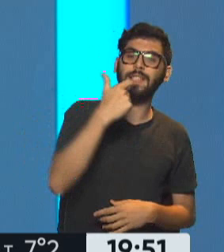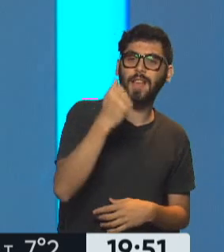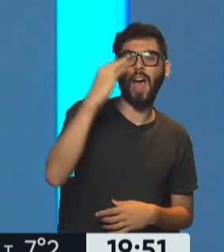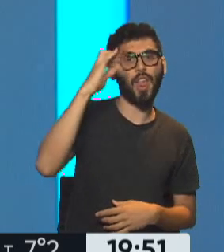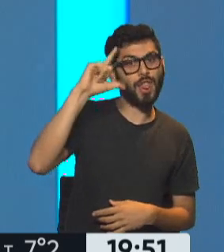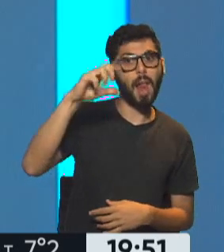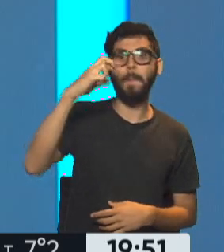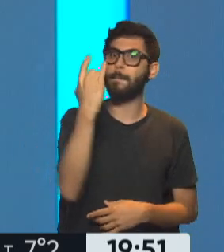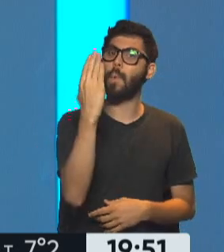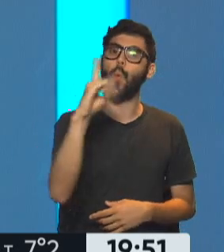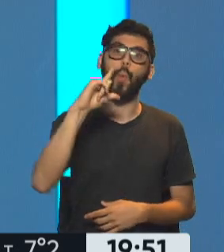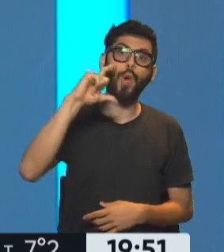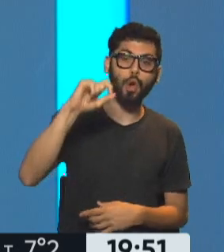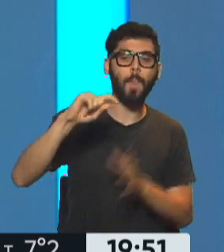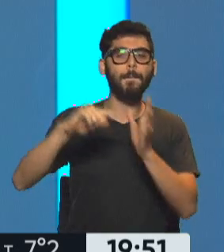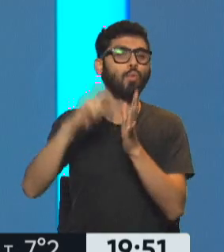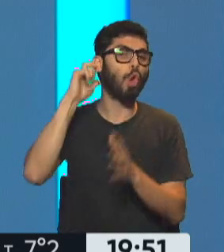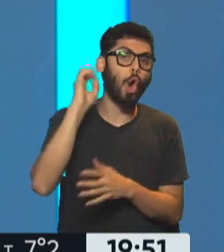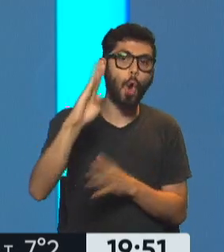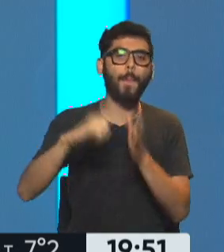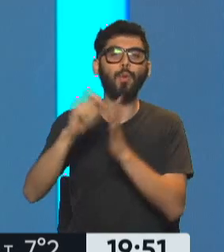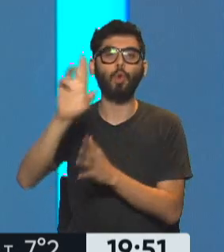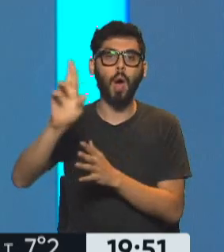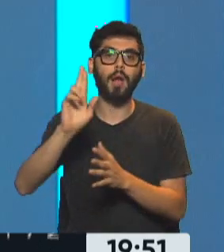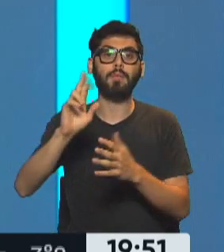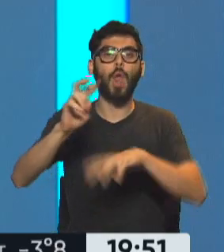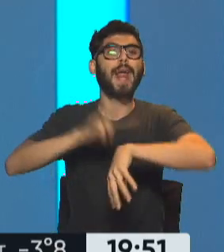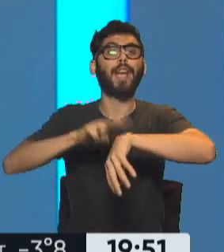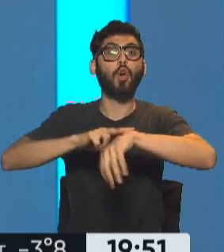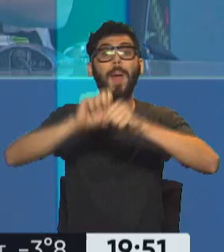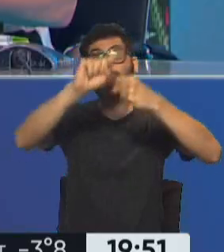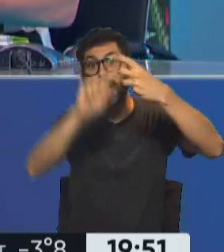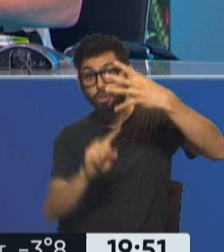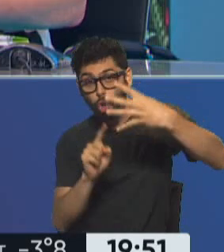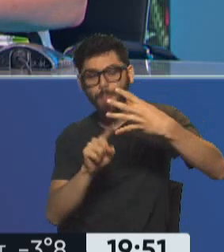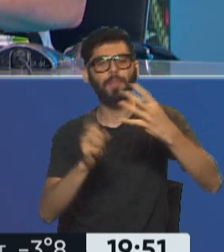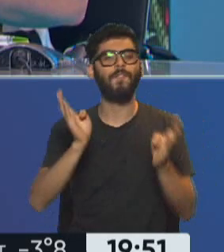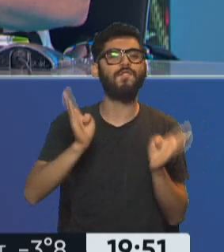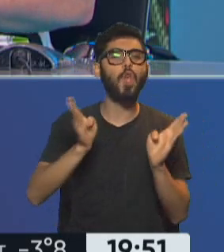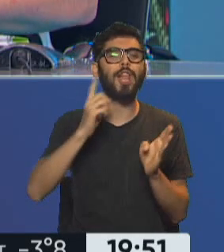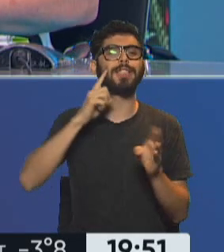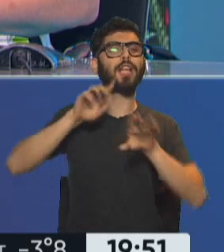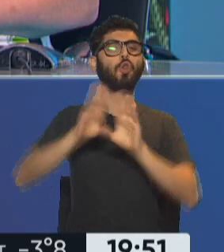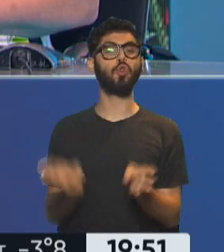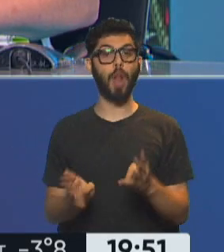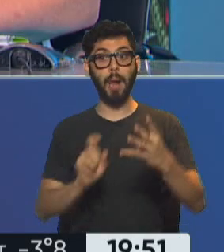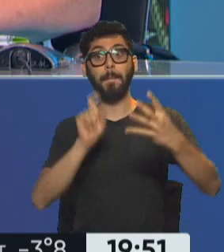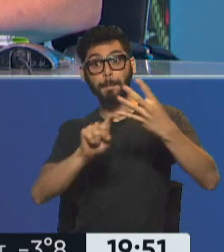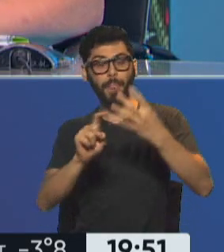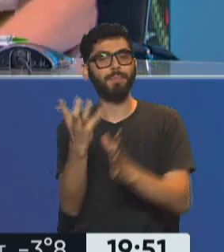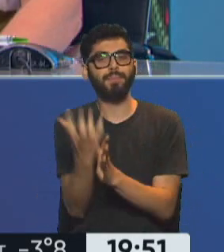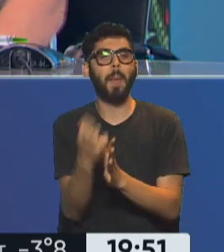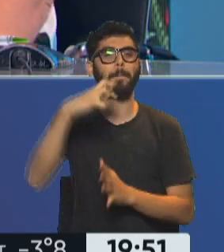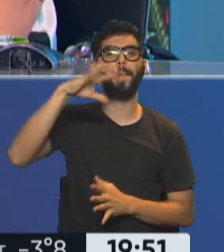defensadelpublico.gov.ar. Ustedes ponen recomendaciones, violencia institucional, y ahí se les va a desplegar un PDF donde van a poder consultarlas.